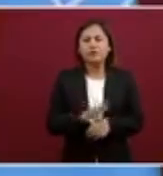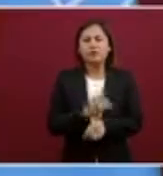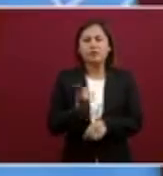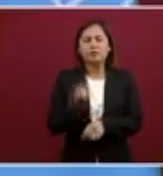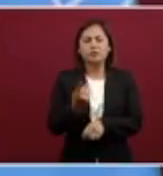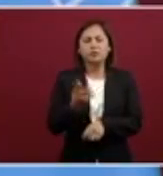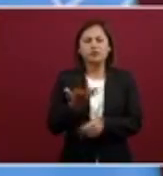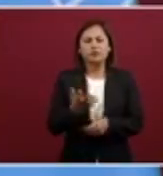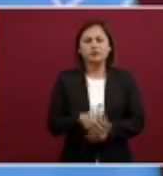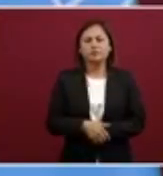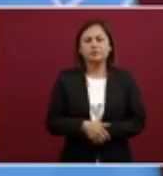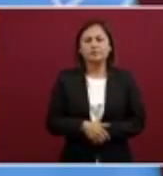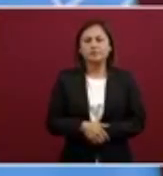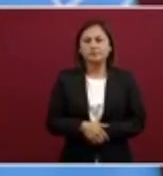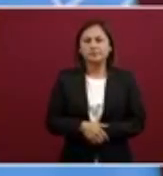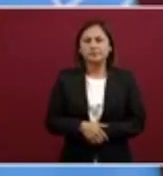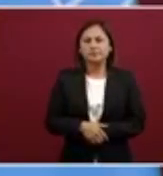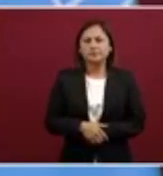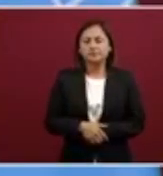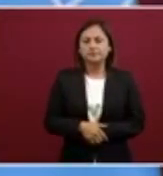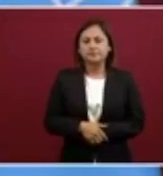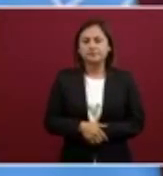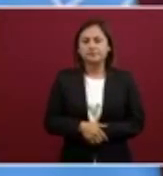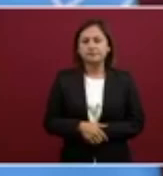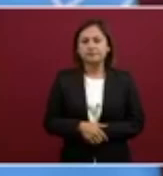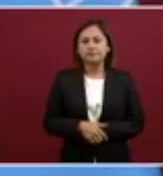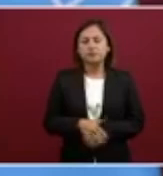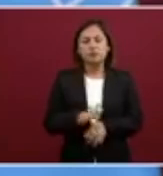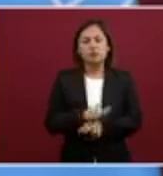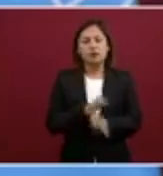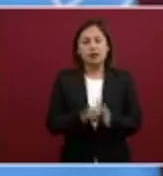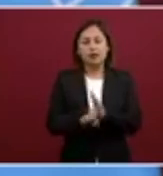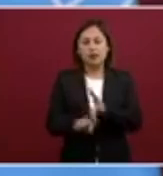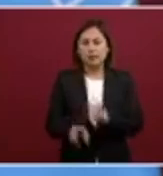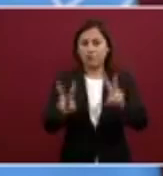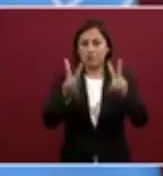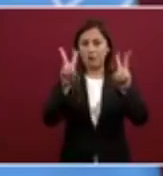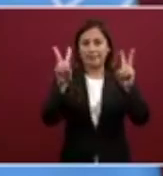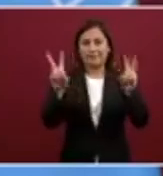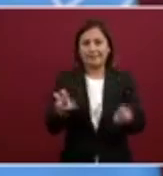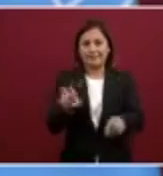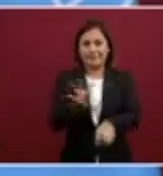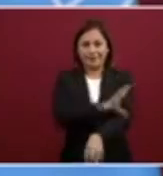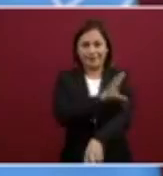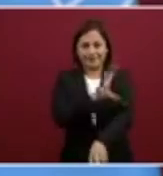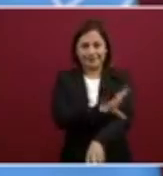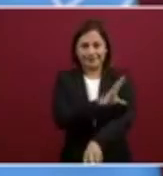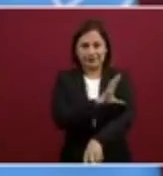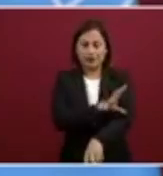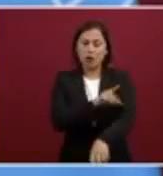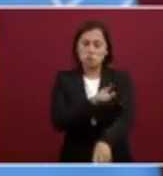en lo que tiene que ver con el sector energético.